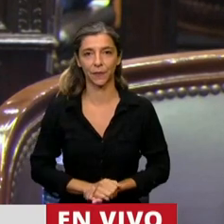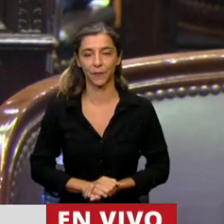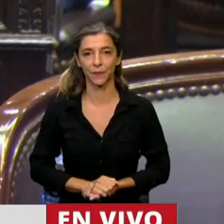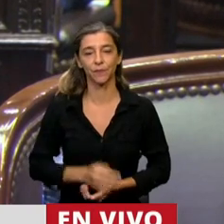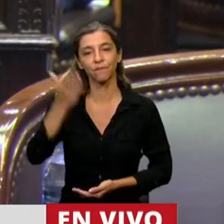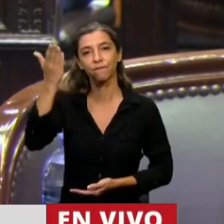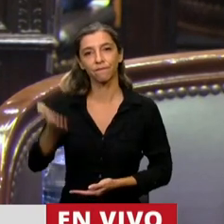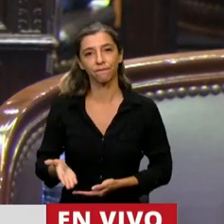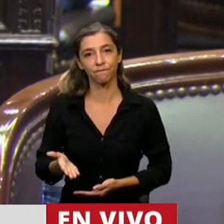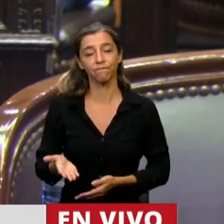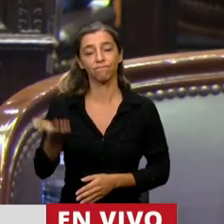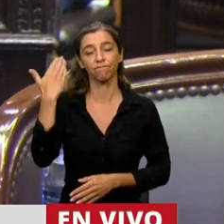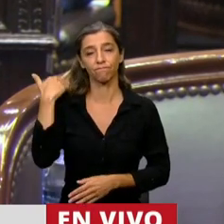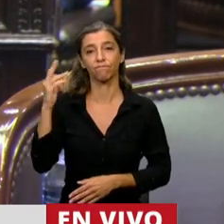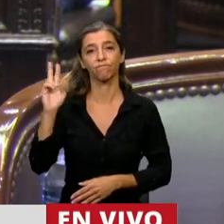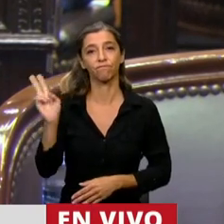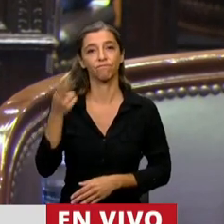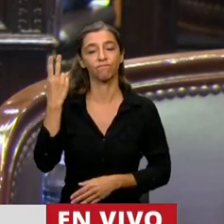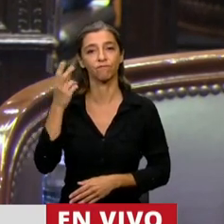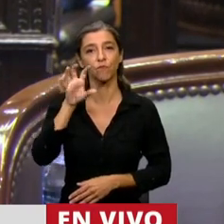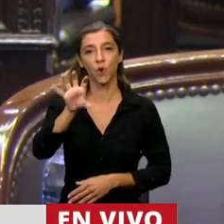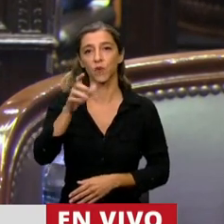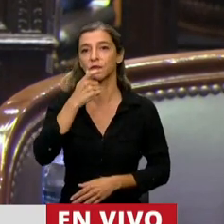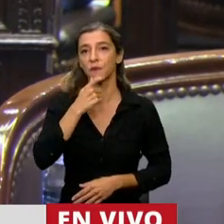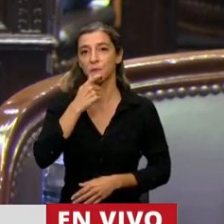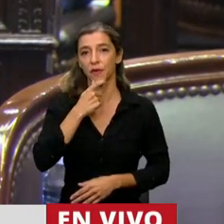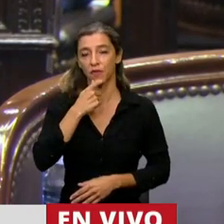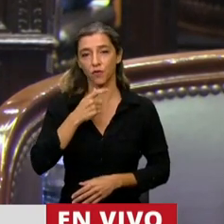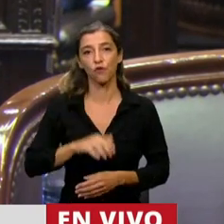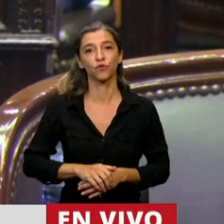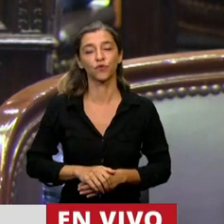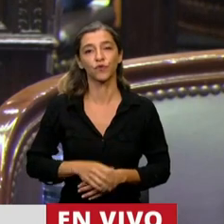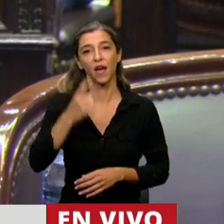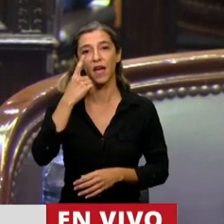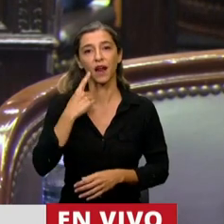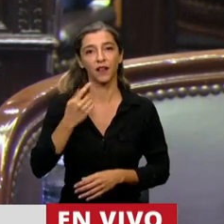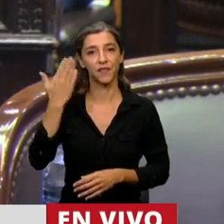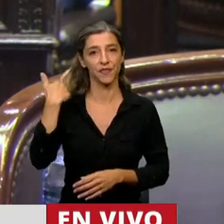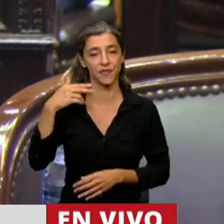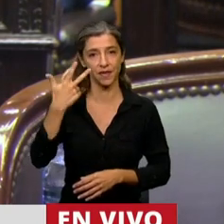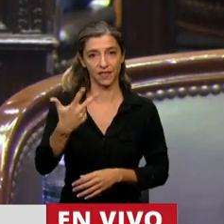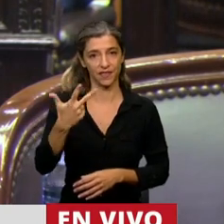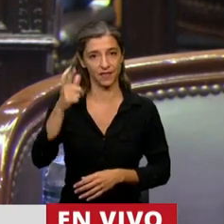quien falleciera en Mendoza el pasado 3 de enero.